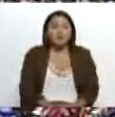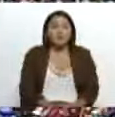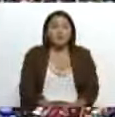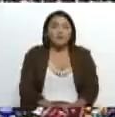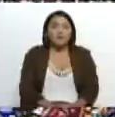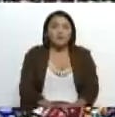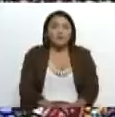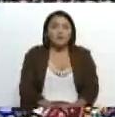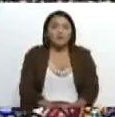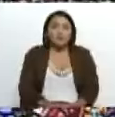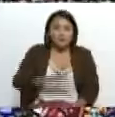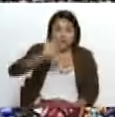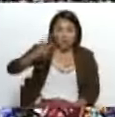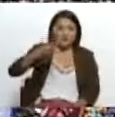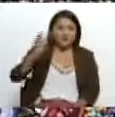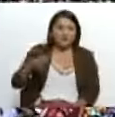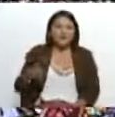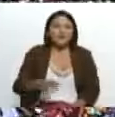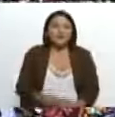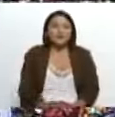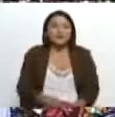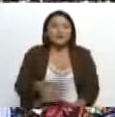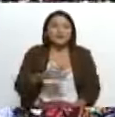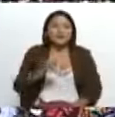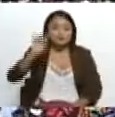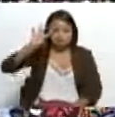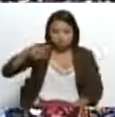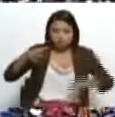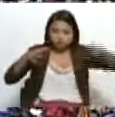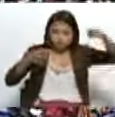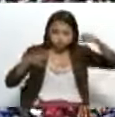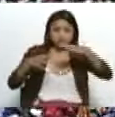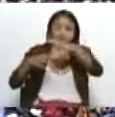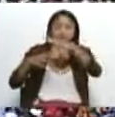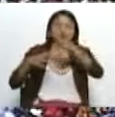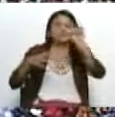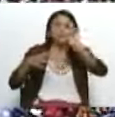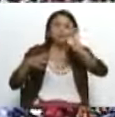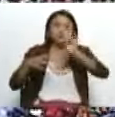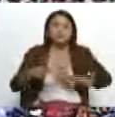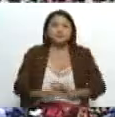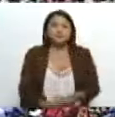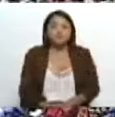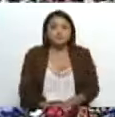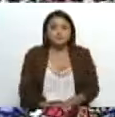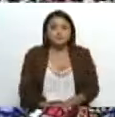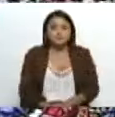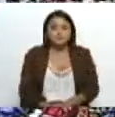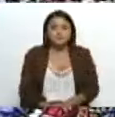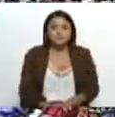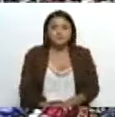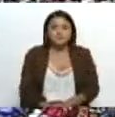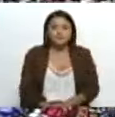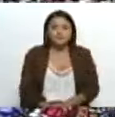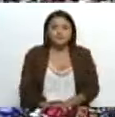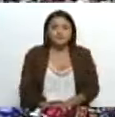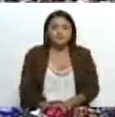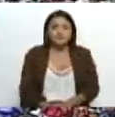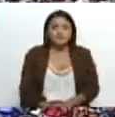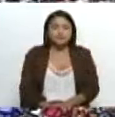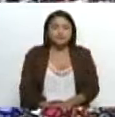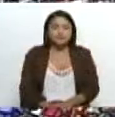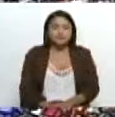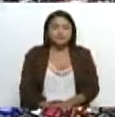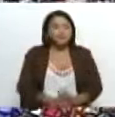Guayana Esequibo. ¡El sol de Venezuela nace en el Esequibo! Bueno, que viva